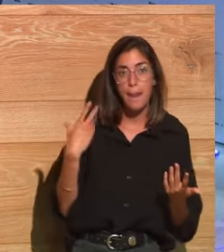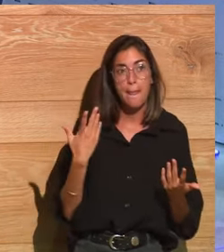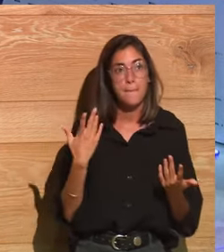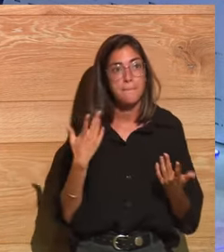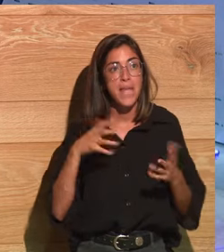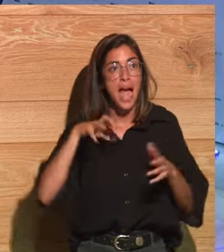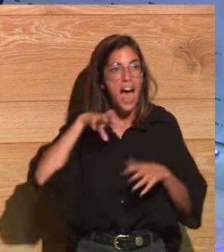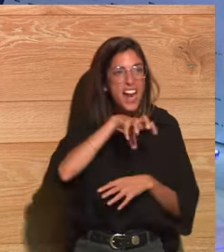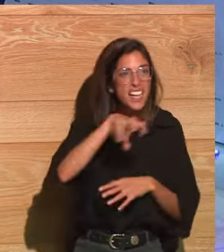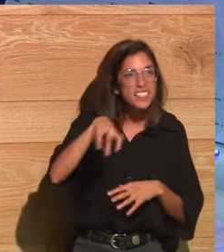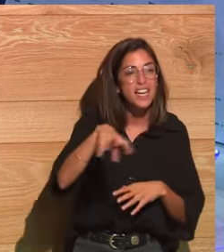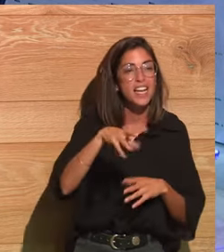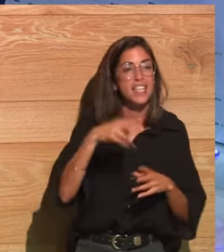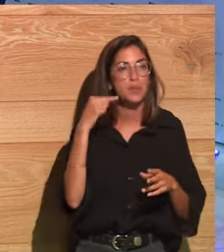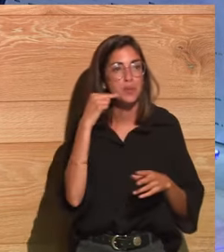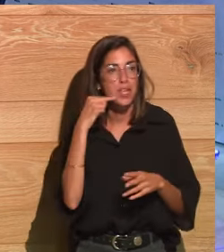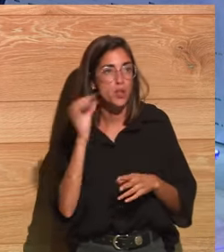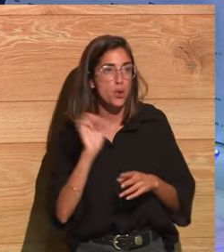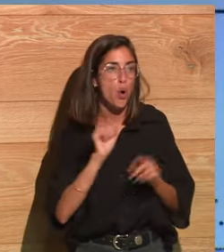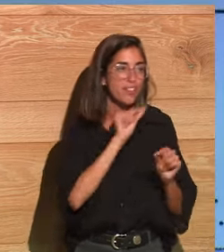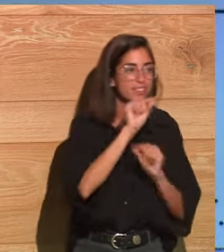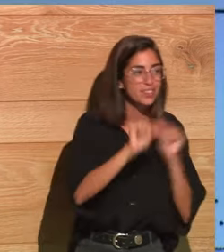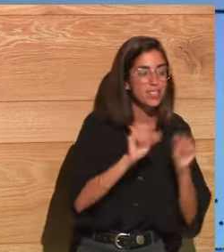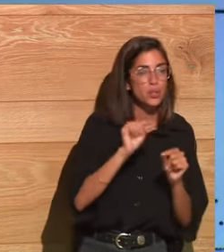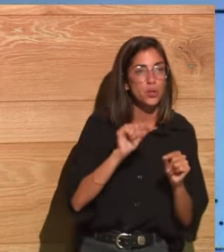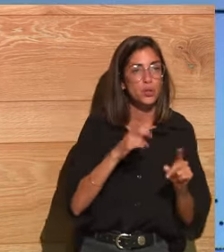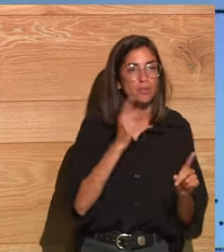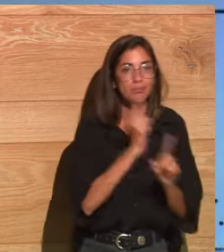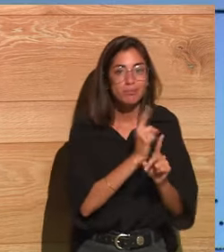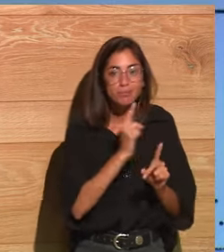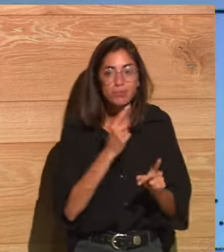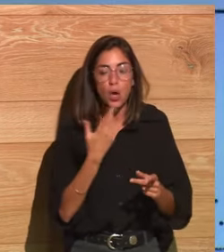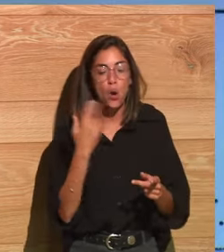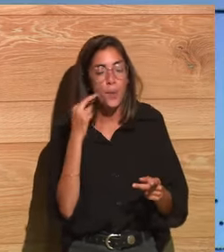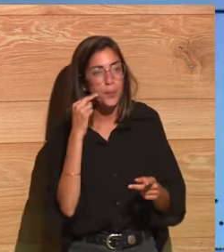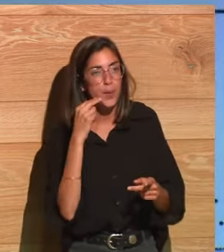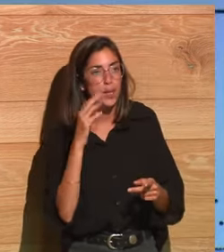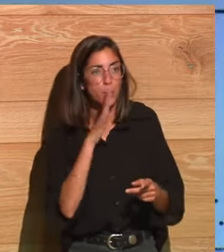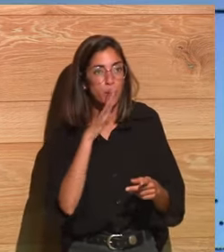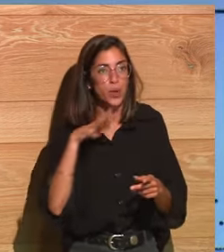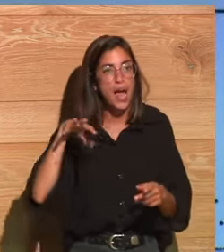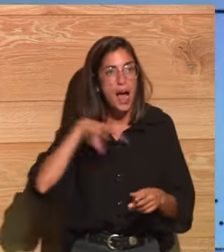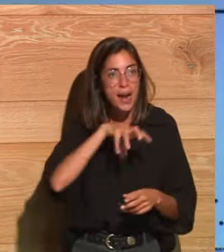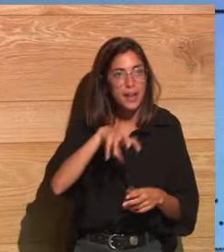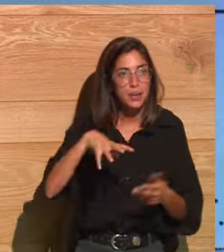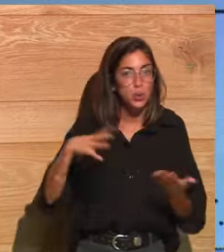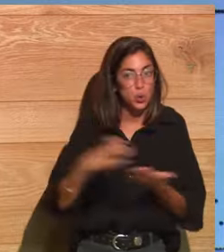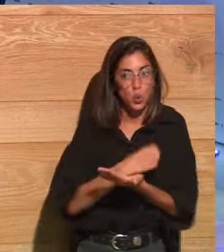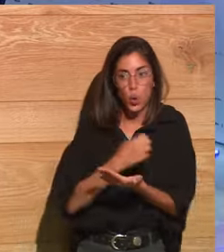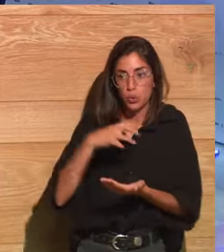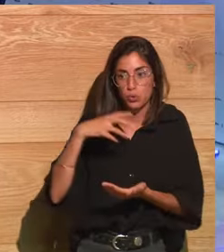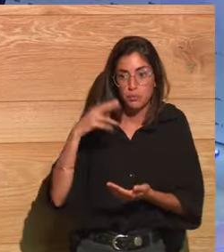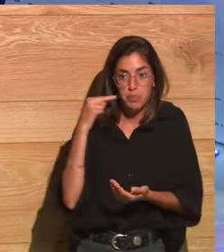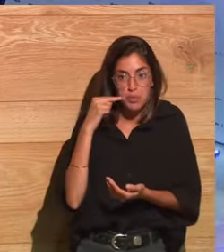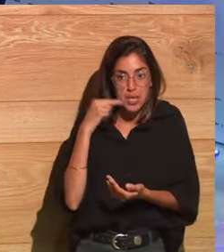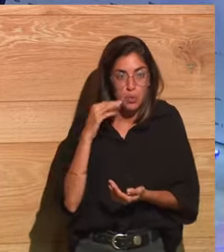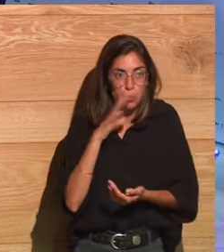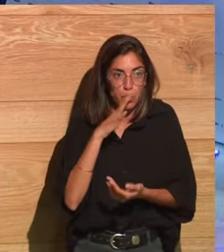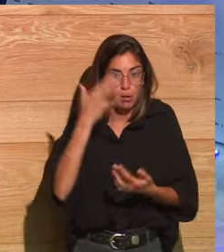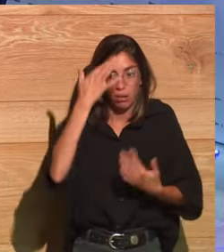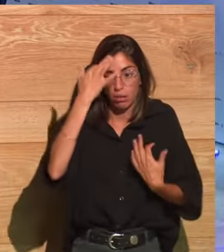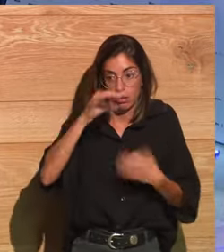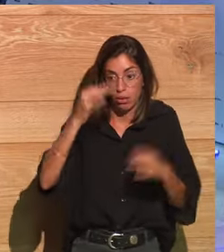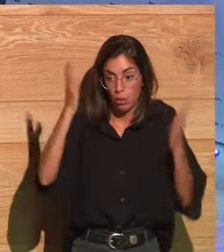miedos a las arañas y a los insectos. Que uno dice, pero ¿por qué me dan tanto asco las arañas? Porque todo el mundo, o sea, es como un miedo que tenemos todos, que no tiene sentido en